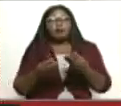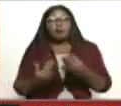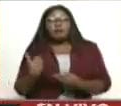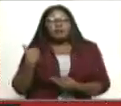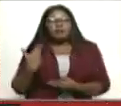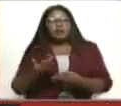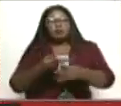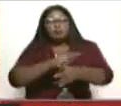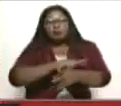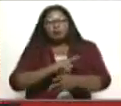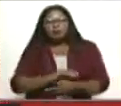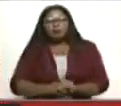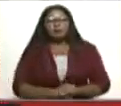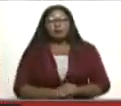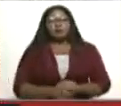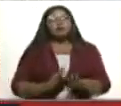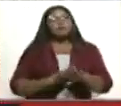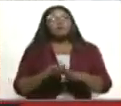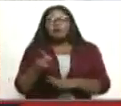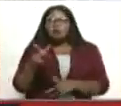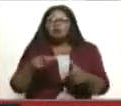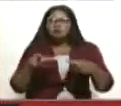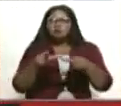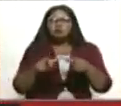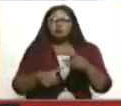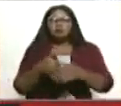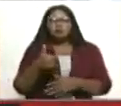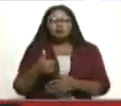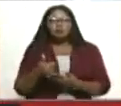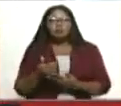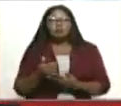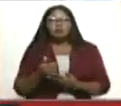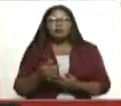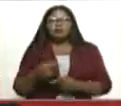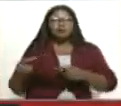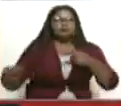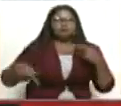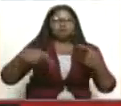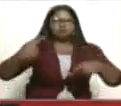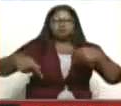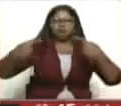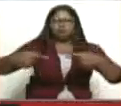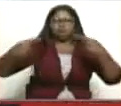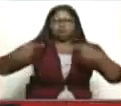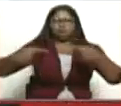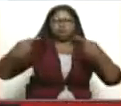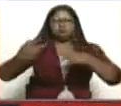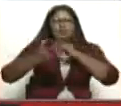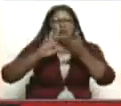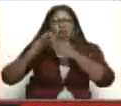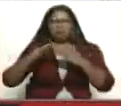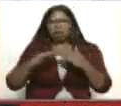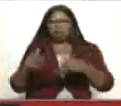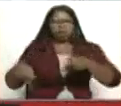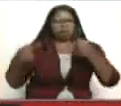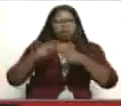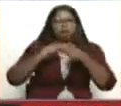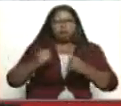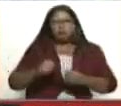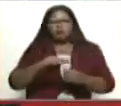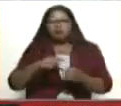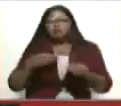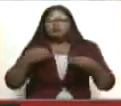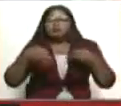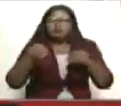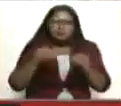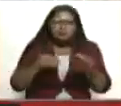zonas críticas. ¿Por qué? Porque es donde más ha habido embates contra las comunidades. Y estamos tratando